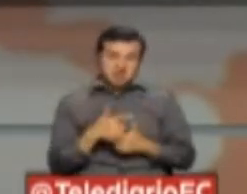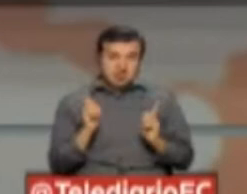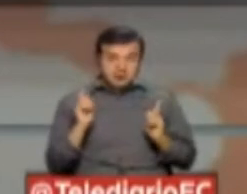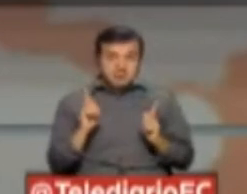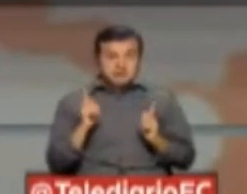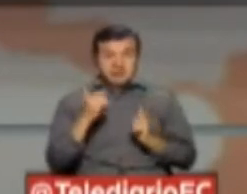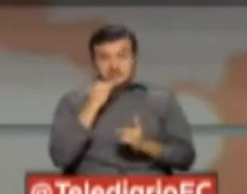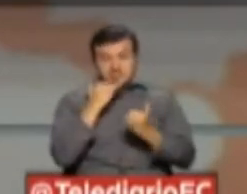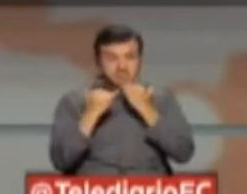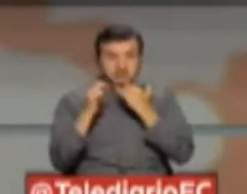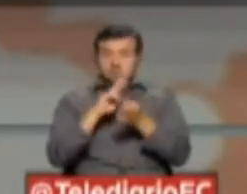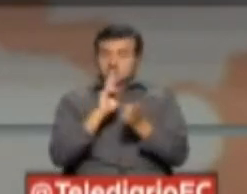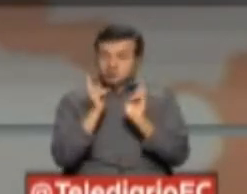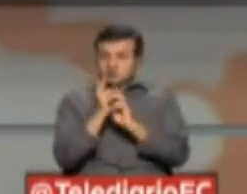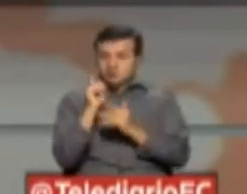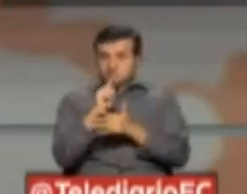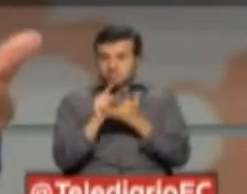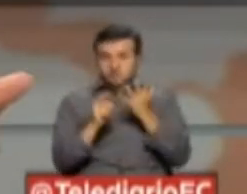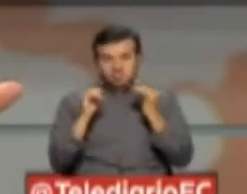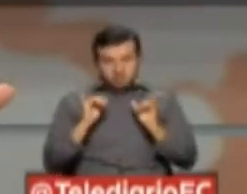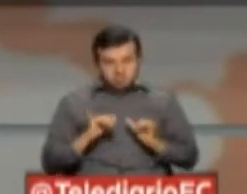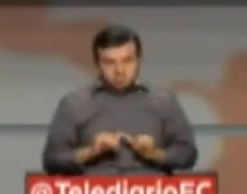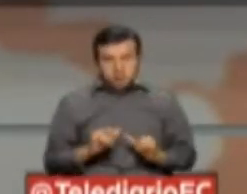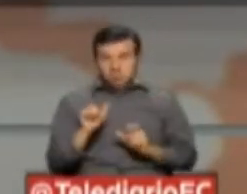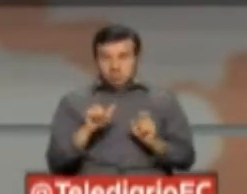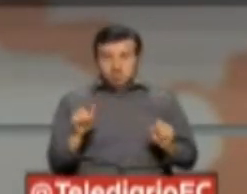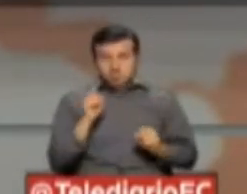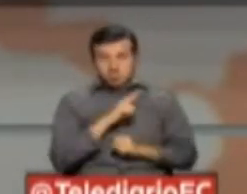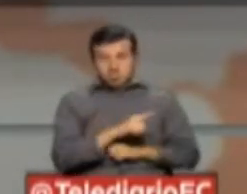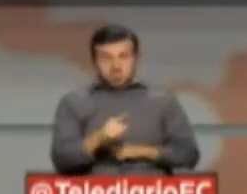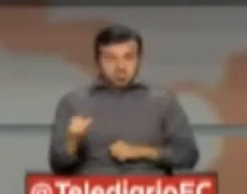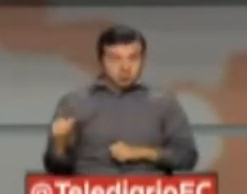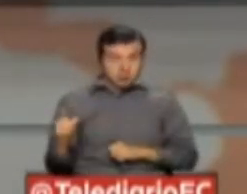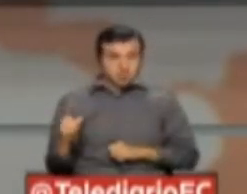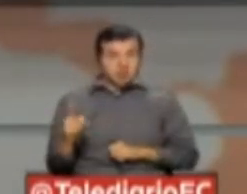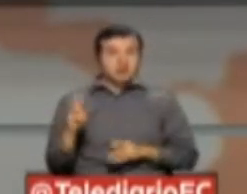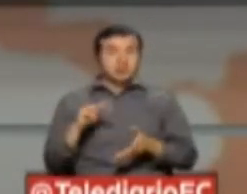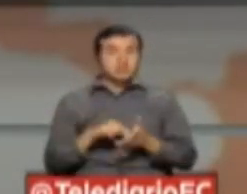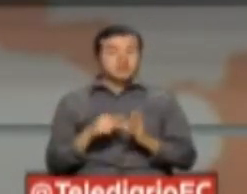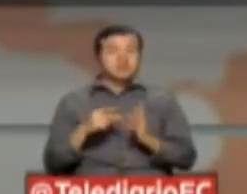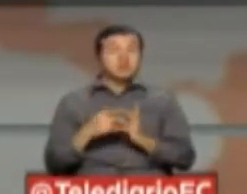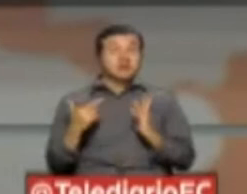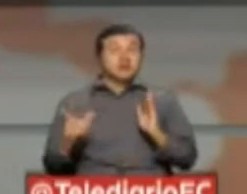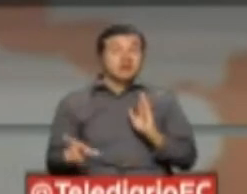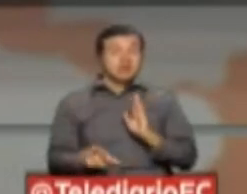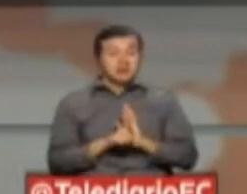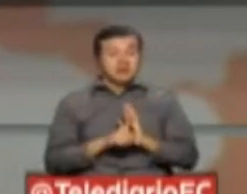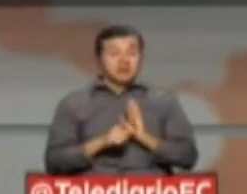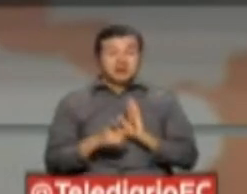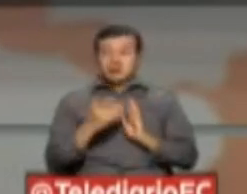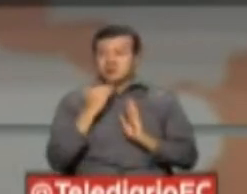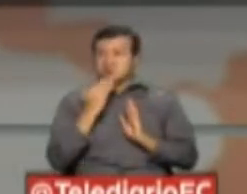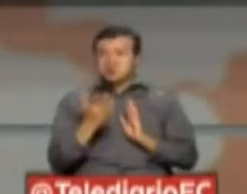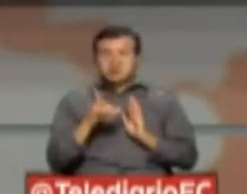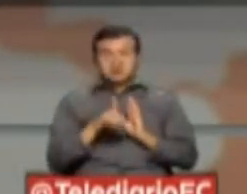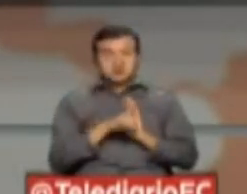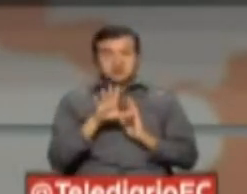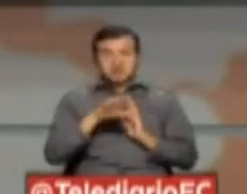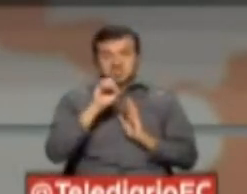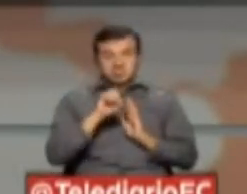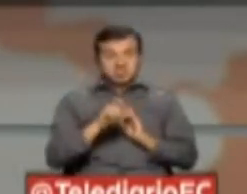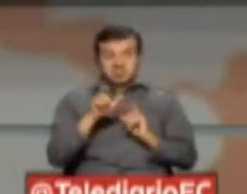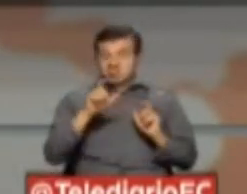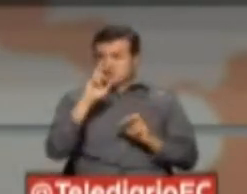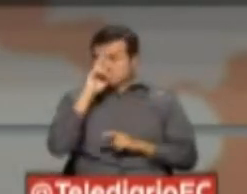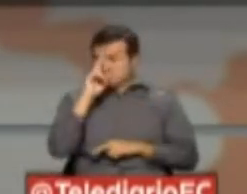tipo de reloj no solo que ustedes están haciendo sin embargo si usted dice es muy cierto no vamos a tener una ley que se y no observa como en la actual de un 50 por ciento